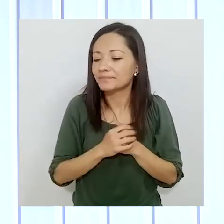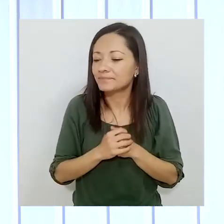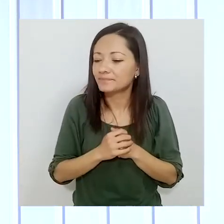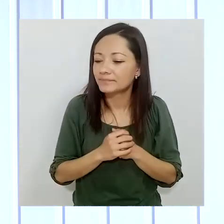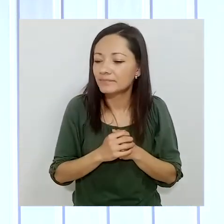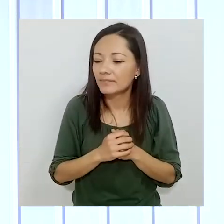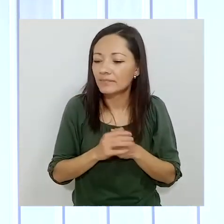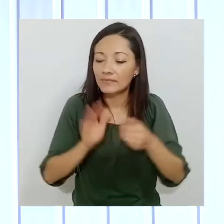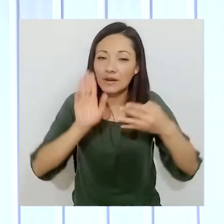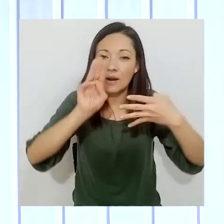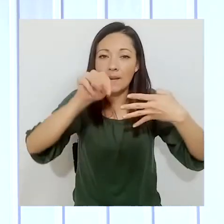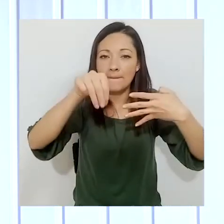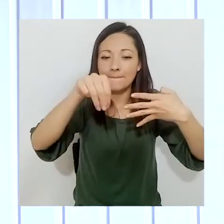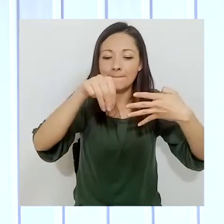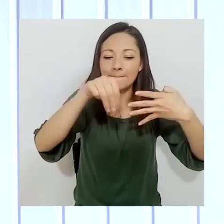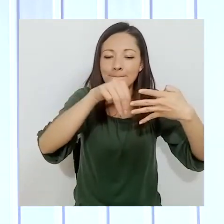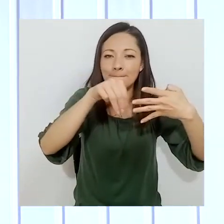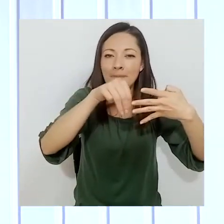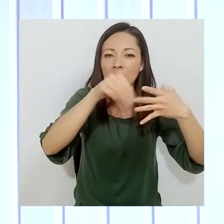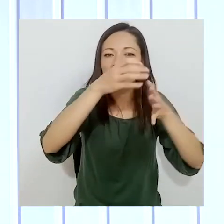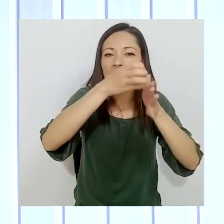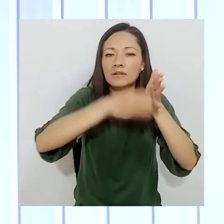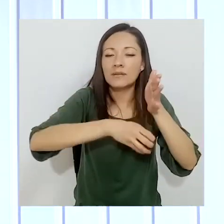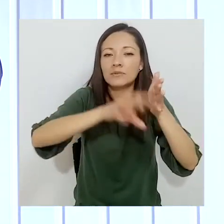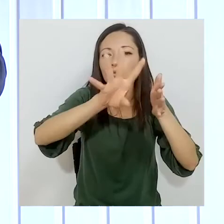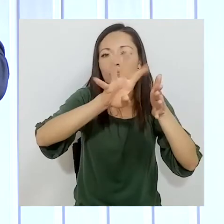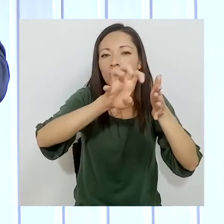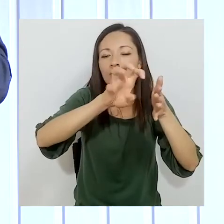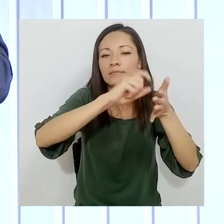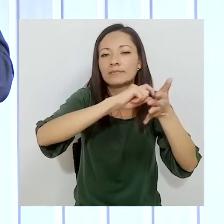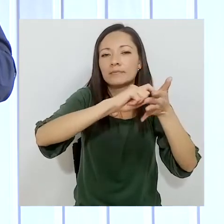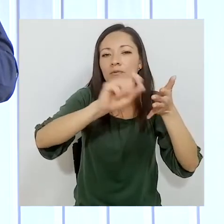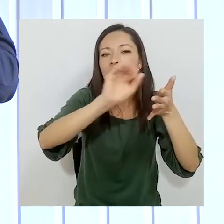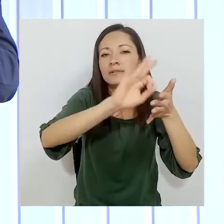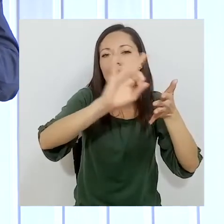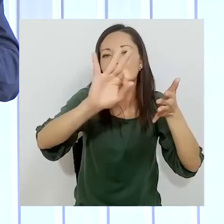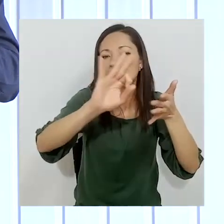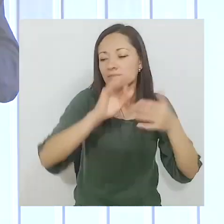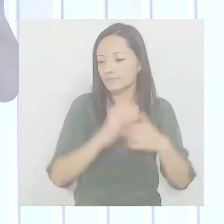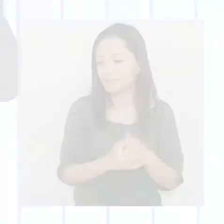Marcos capítulo 9, versículo 33.